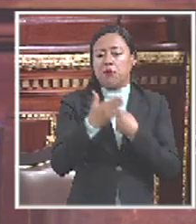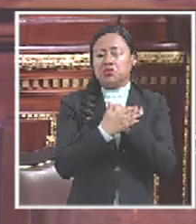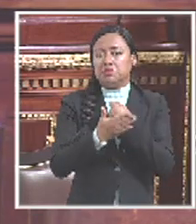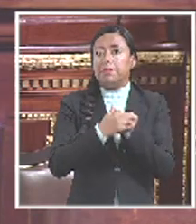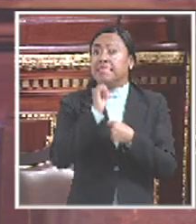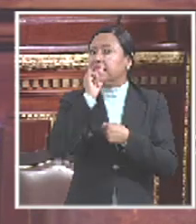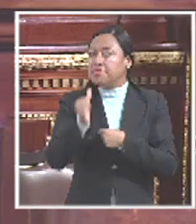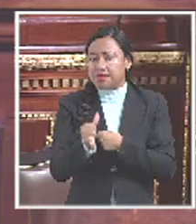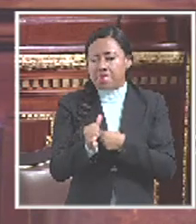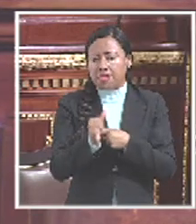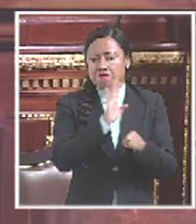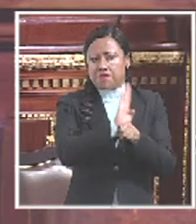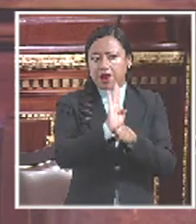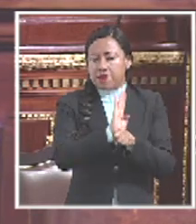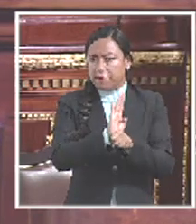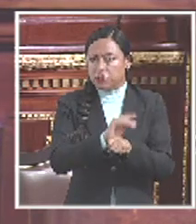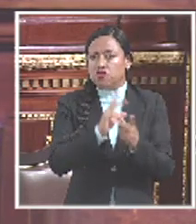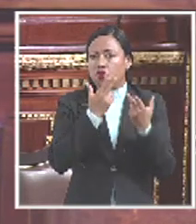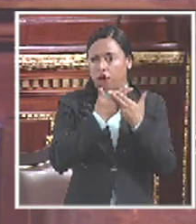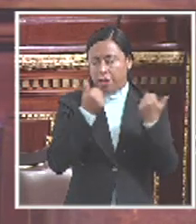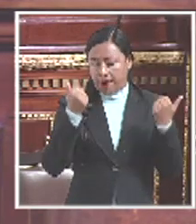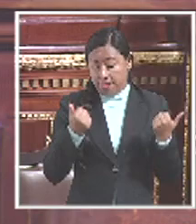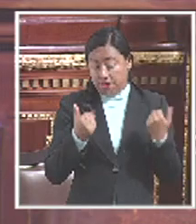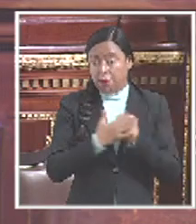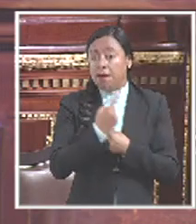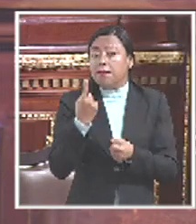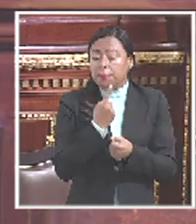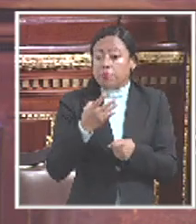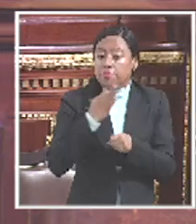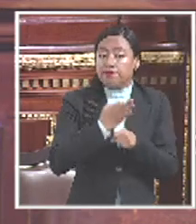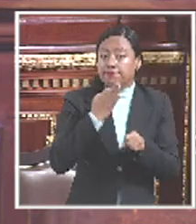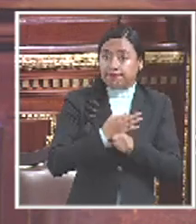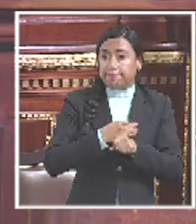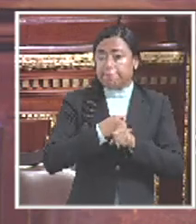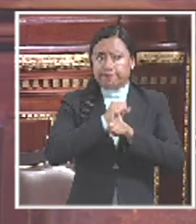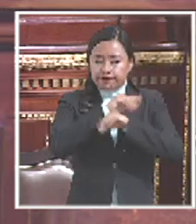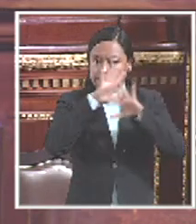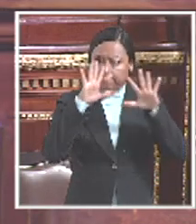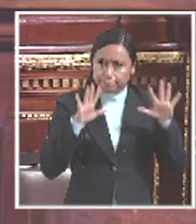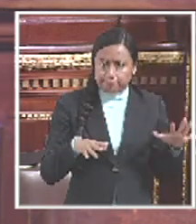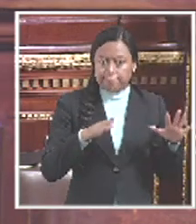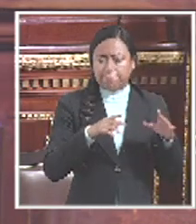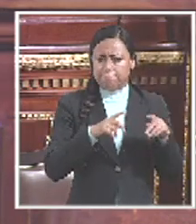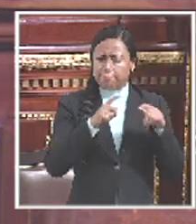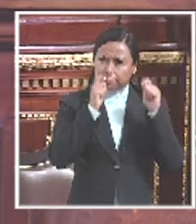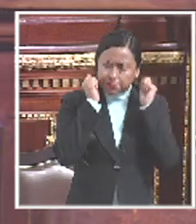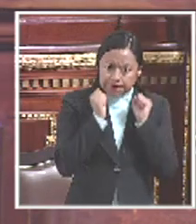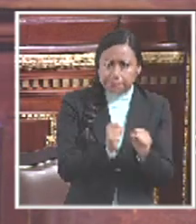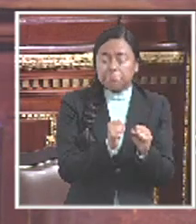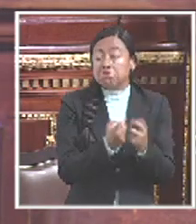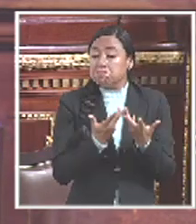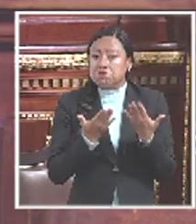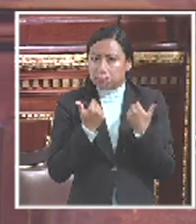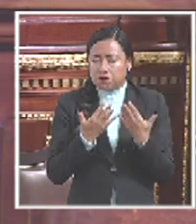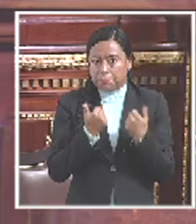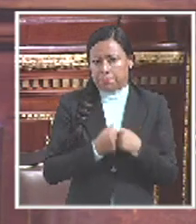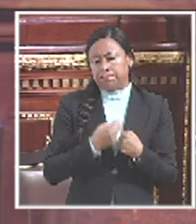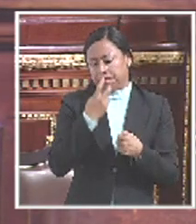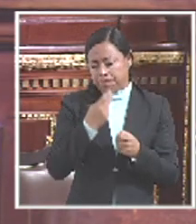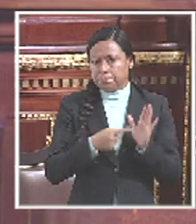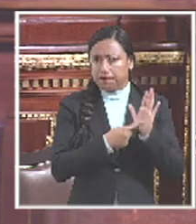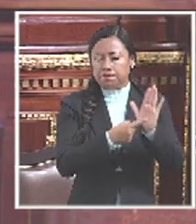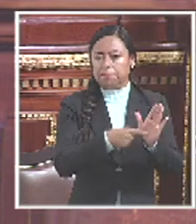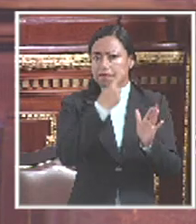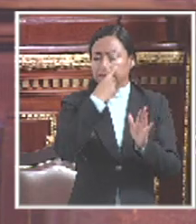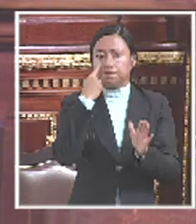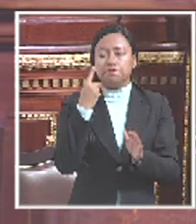no existe especificidad ni certidumbre sobre cómo ejercer estos derechos. Por tal motivo, presento a su consideración